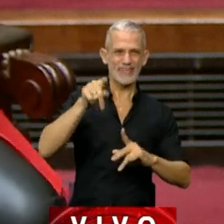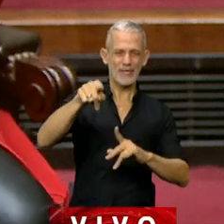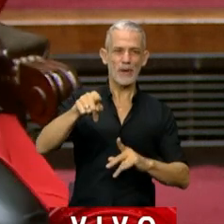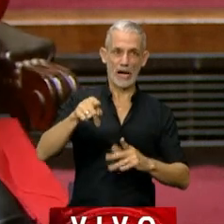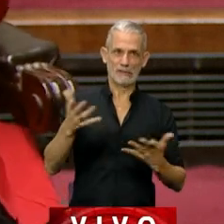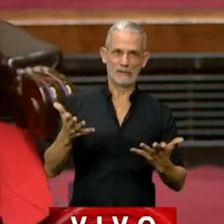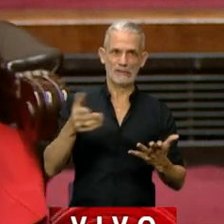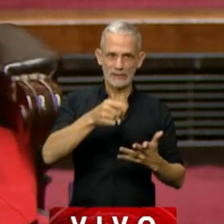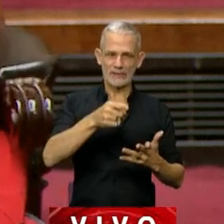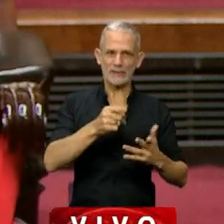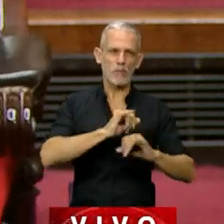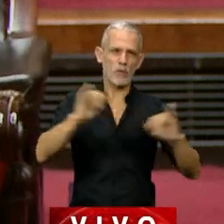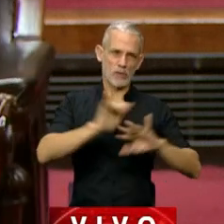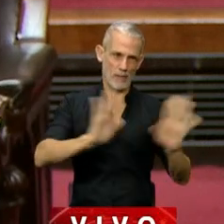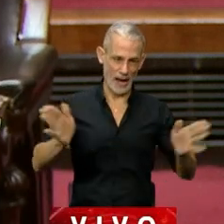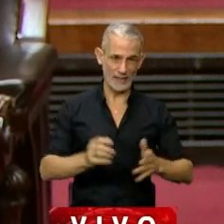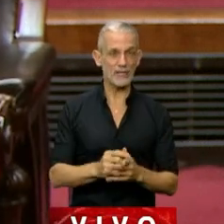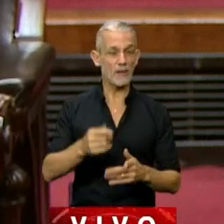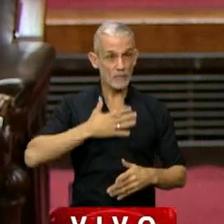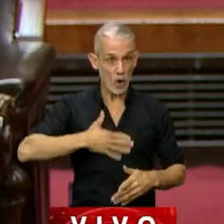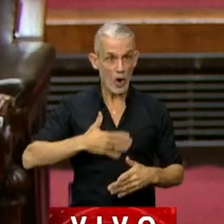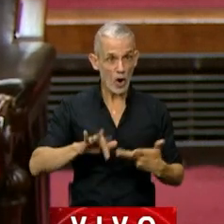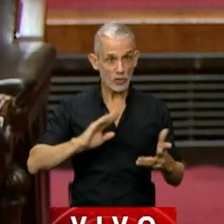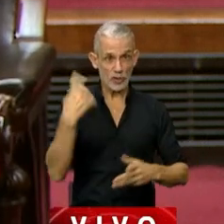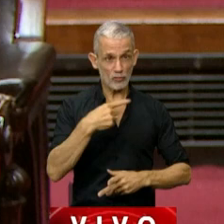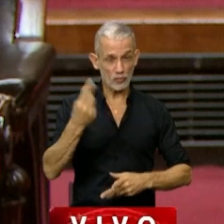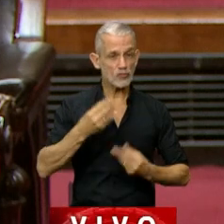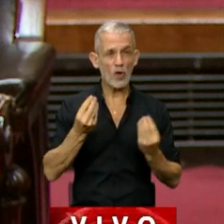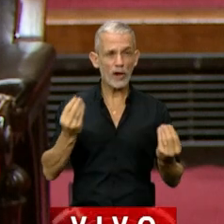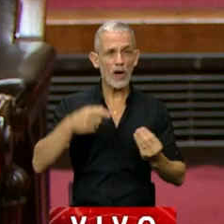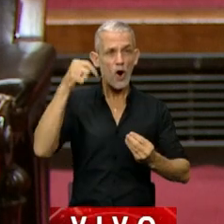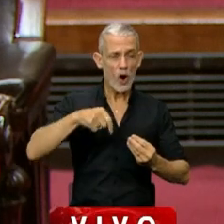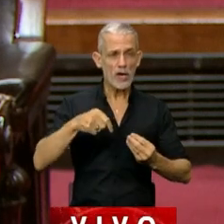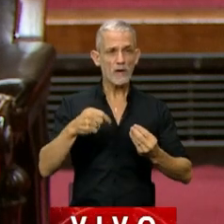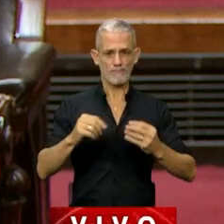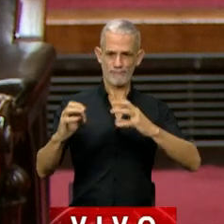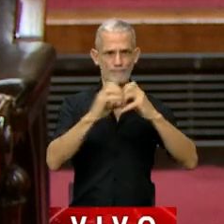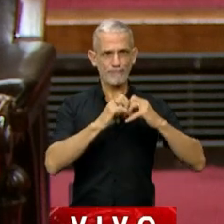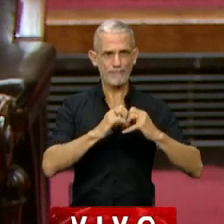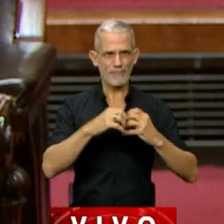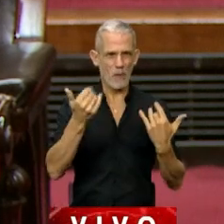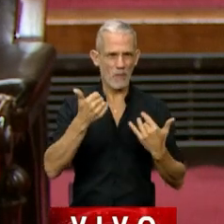en jaque. Por eso celebramos fuertemente que hoy podamos